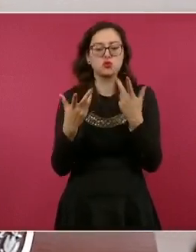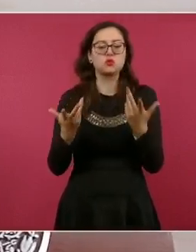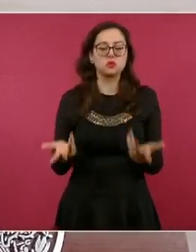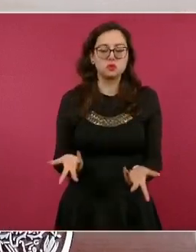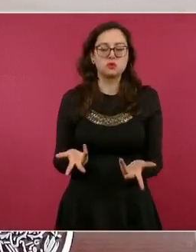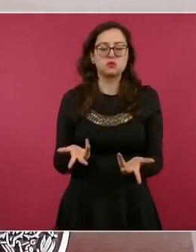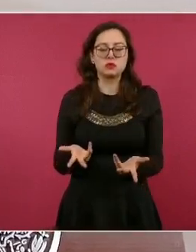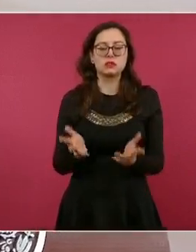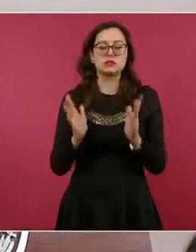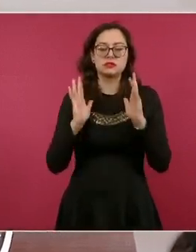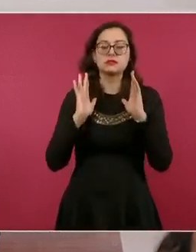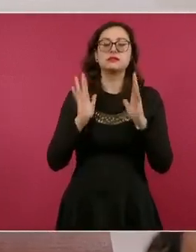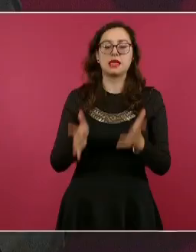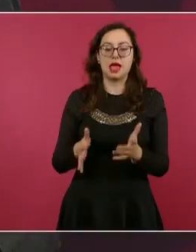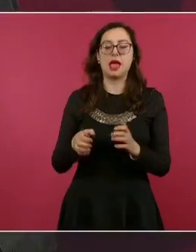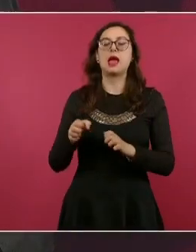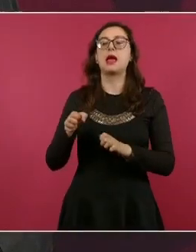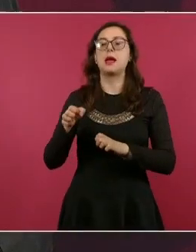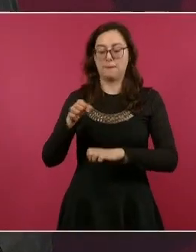los cancilleres.